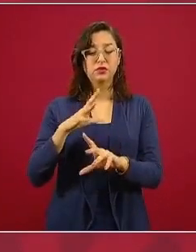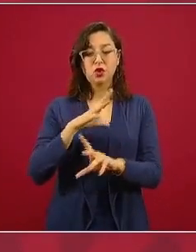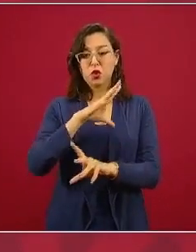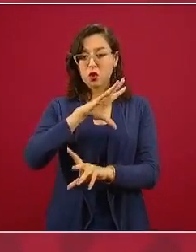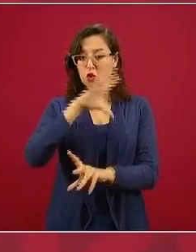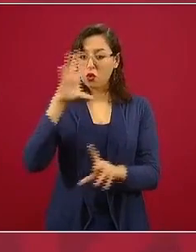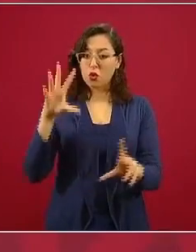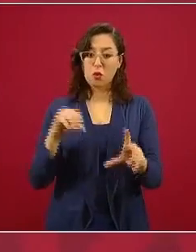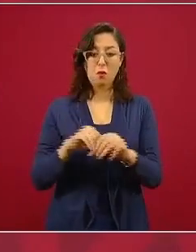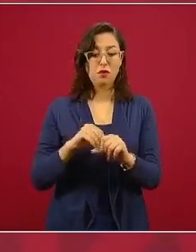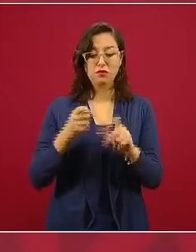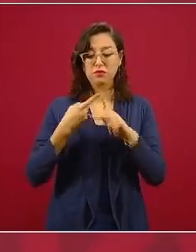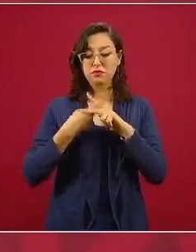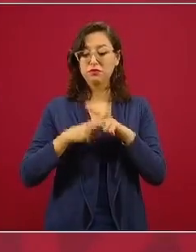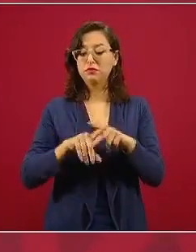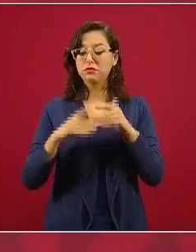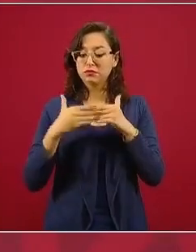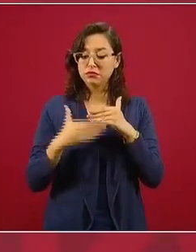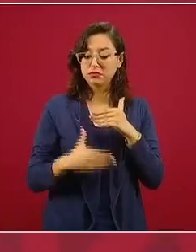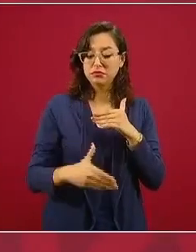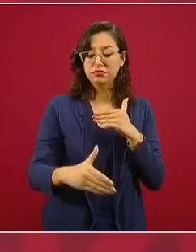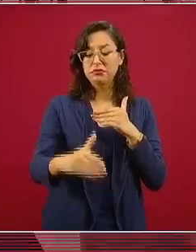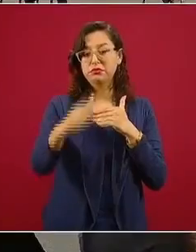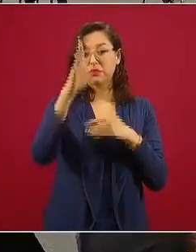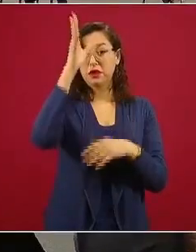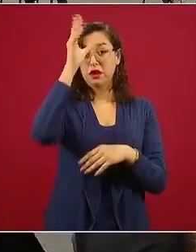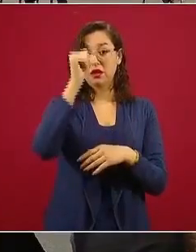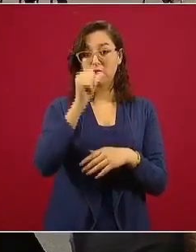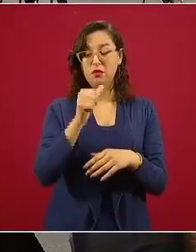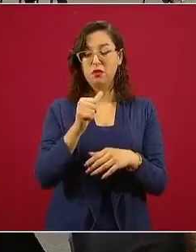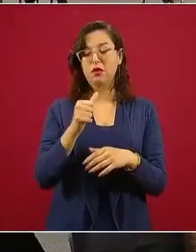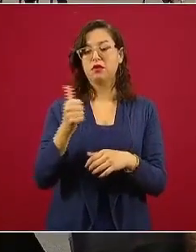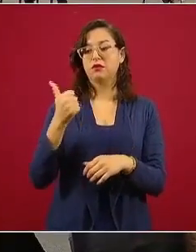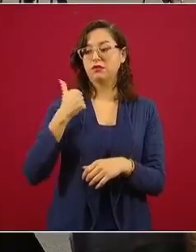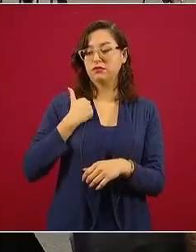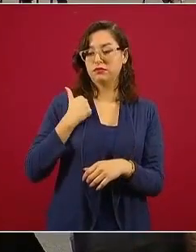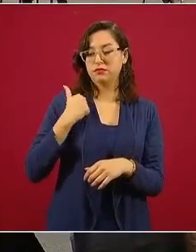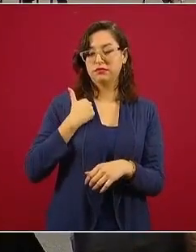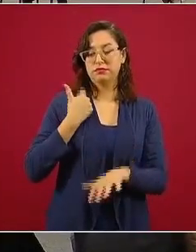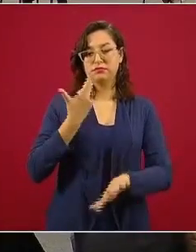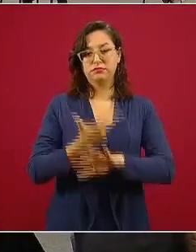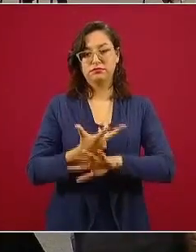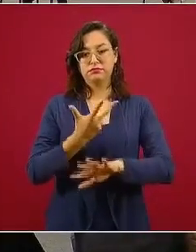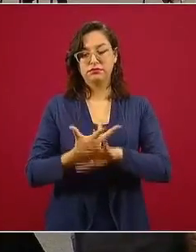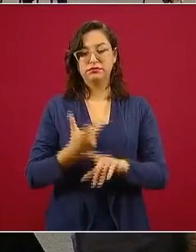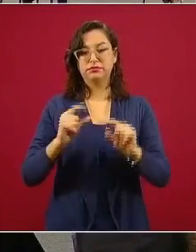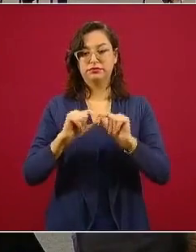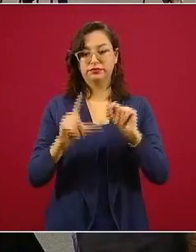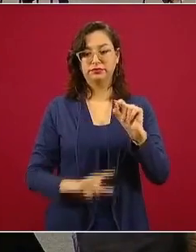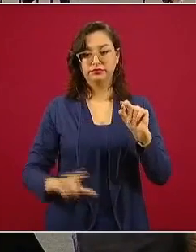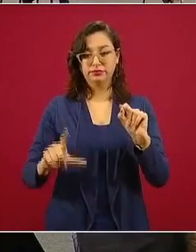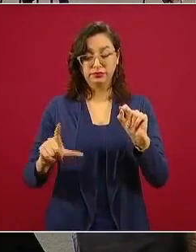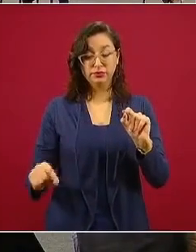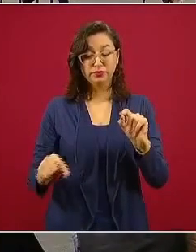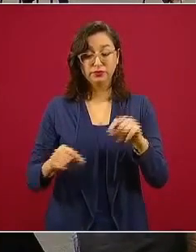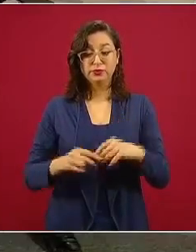inicie el tratado con Canadá, con Estados Unidos,